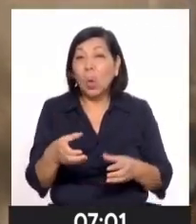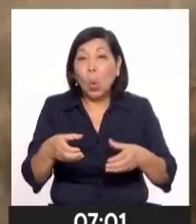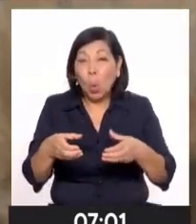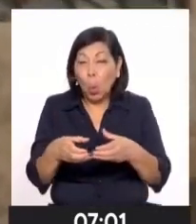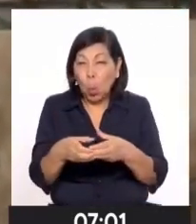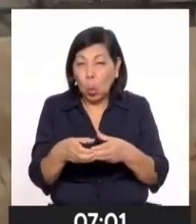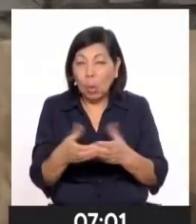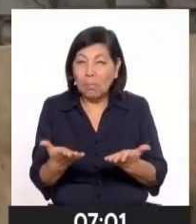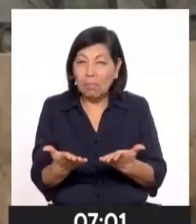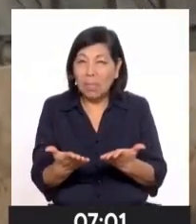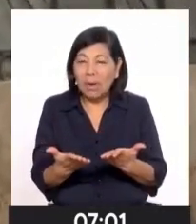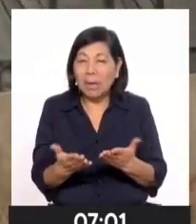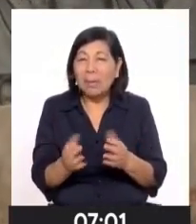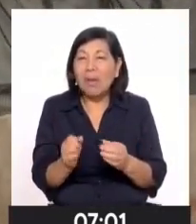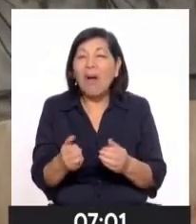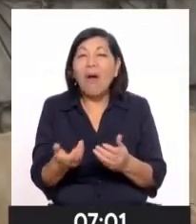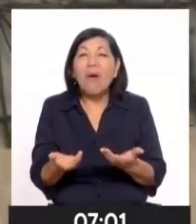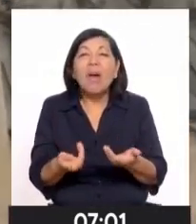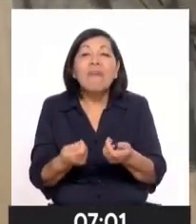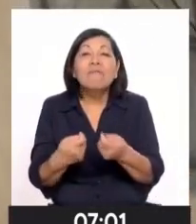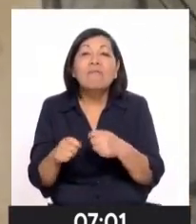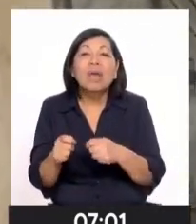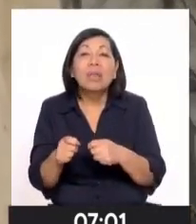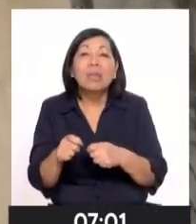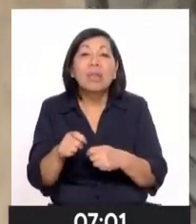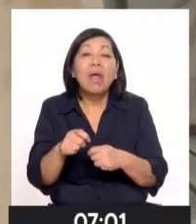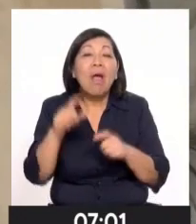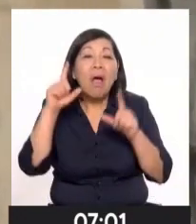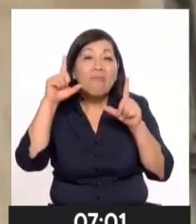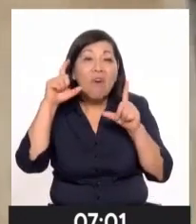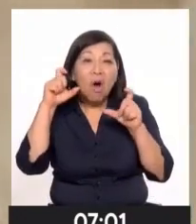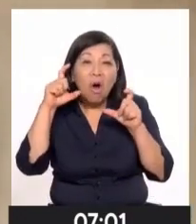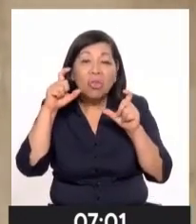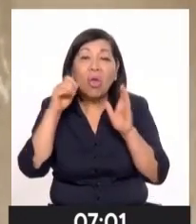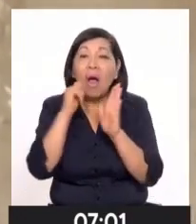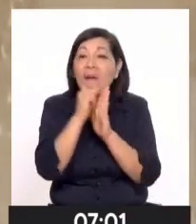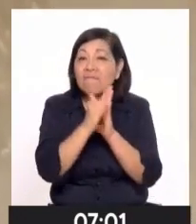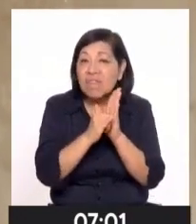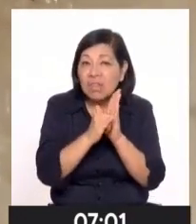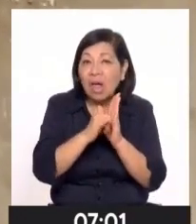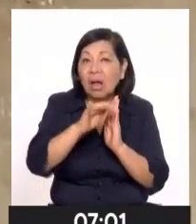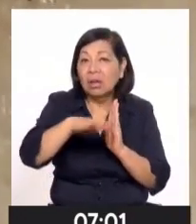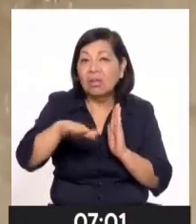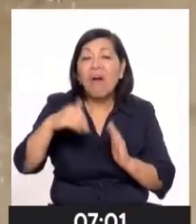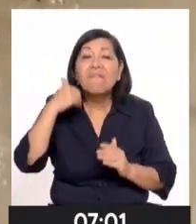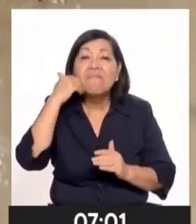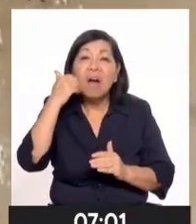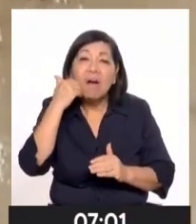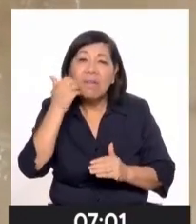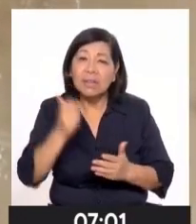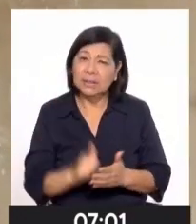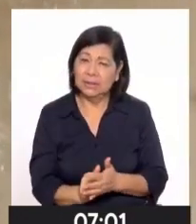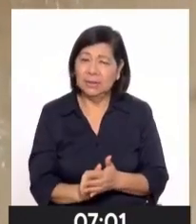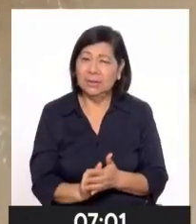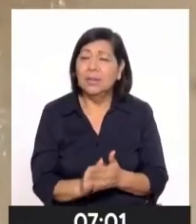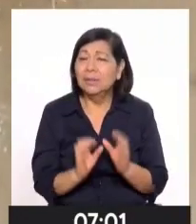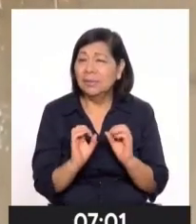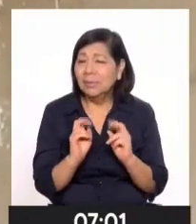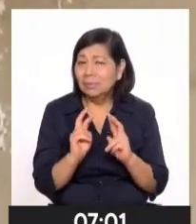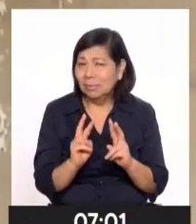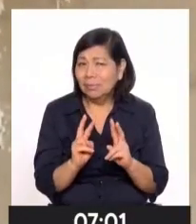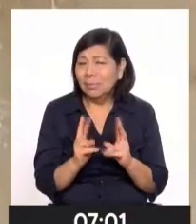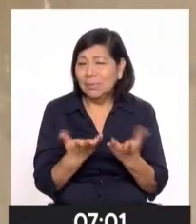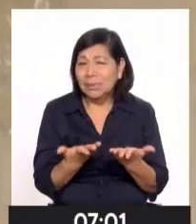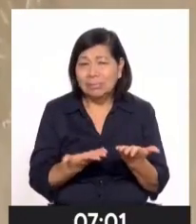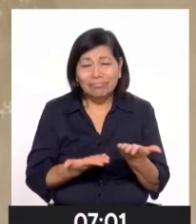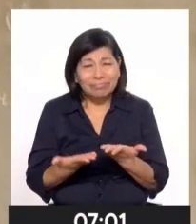pertenecería a una red de pornografía infantil internacional. Es por ello que al tener conocimiento de esto, la policía ha realizado este